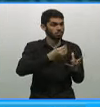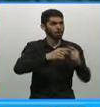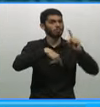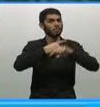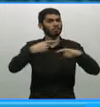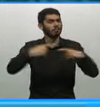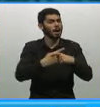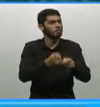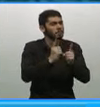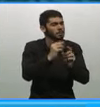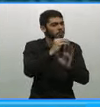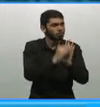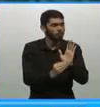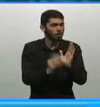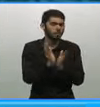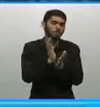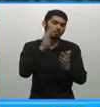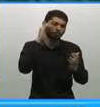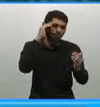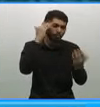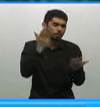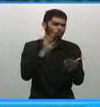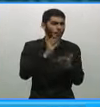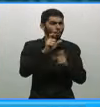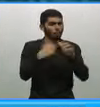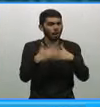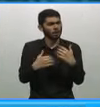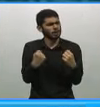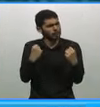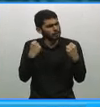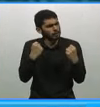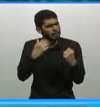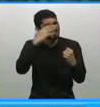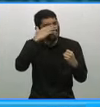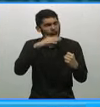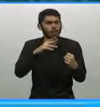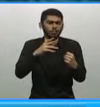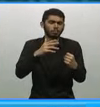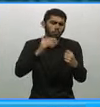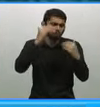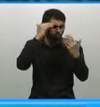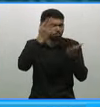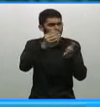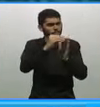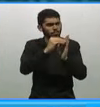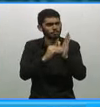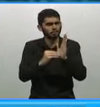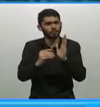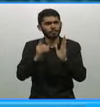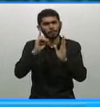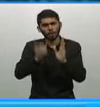El reconocimiento a los jugadores que hicieron el esfuerzo y que llegaron a la final de una Copa América. Pero por otro lado también,